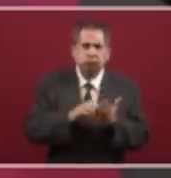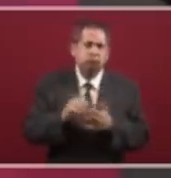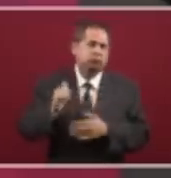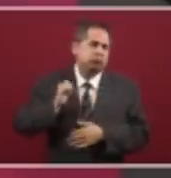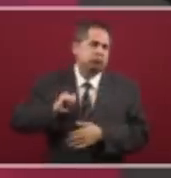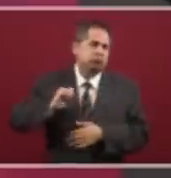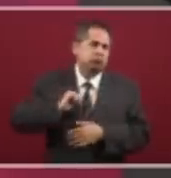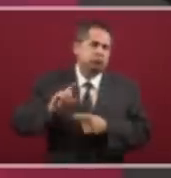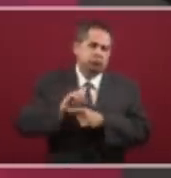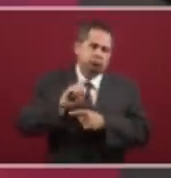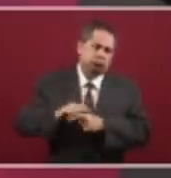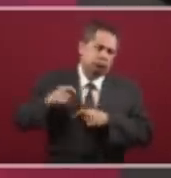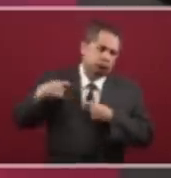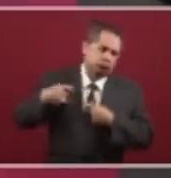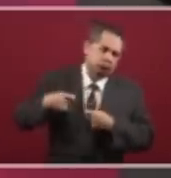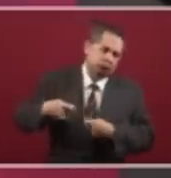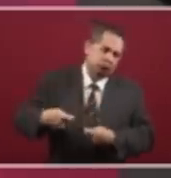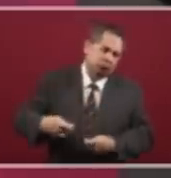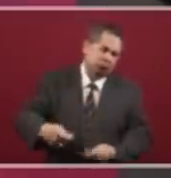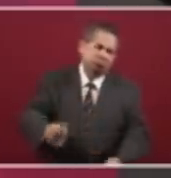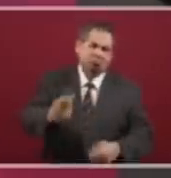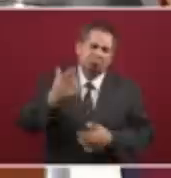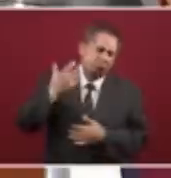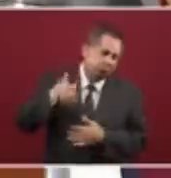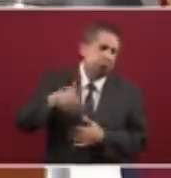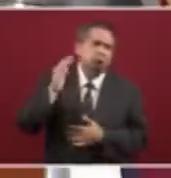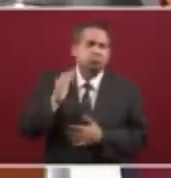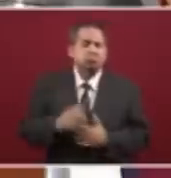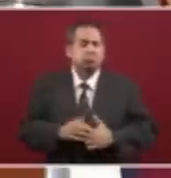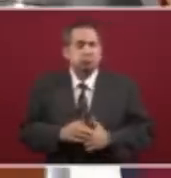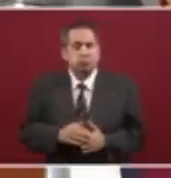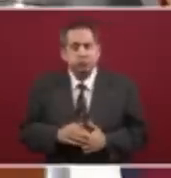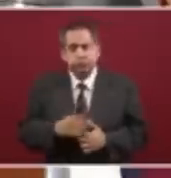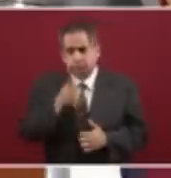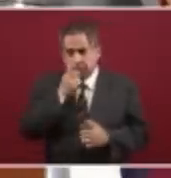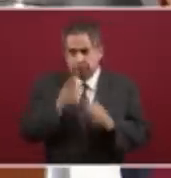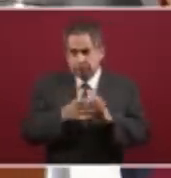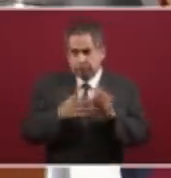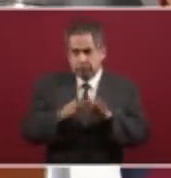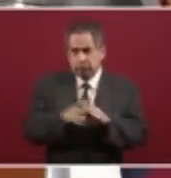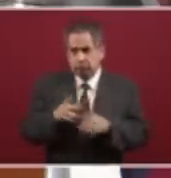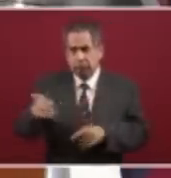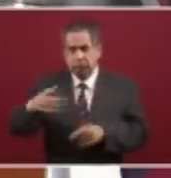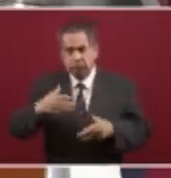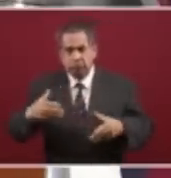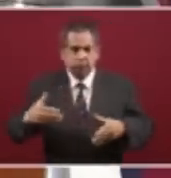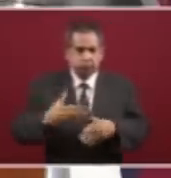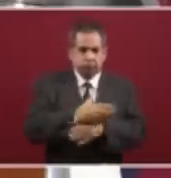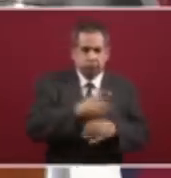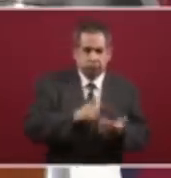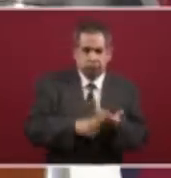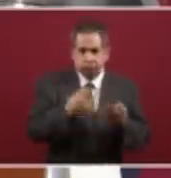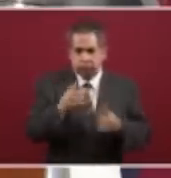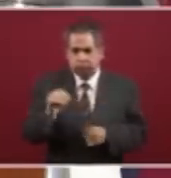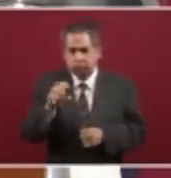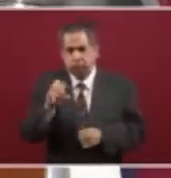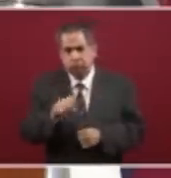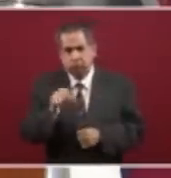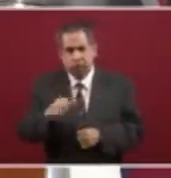desde tiempos inmemoriales alegando que supuestamente se las invadimos en 1966